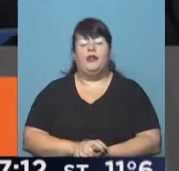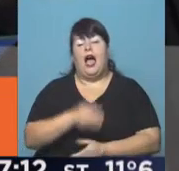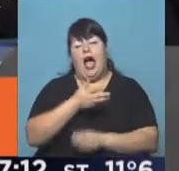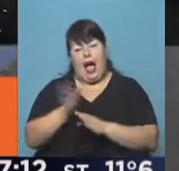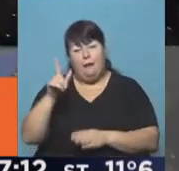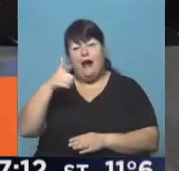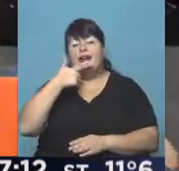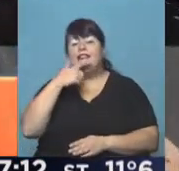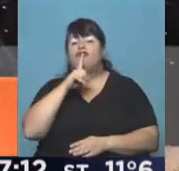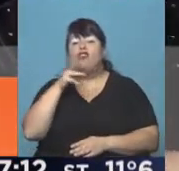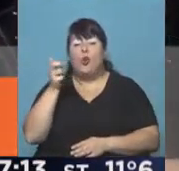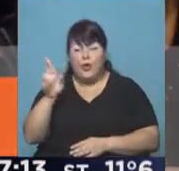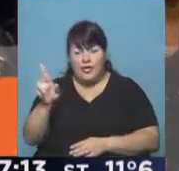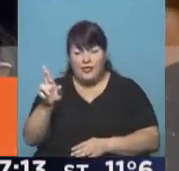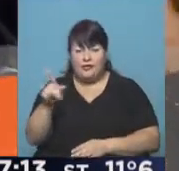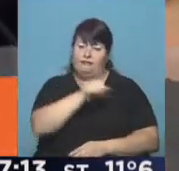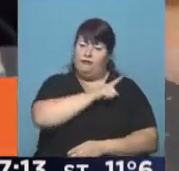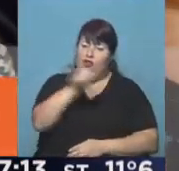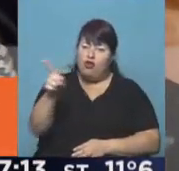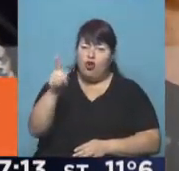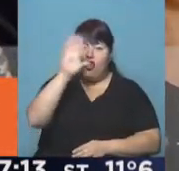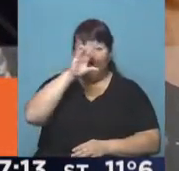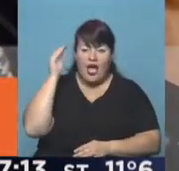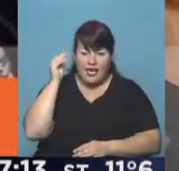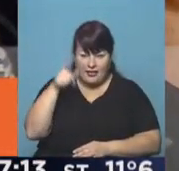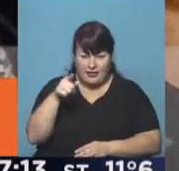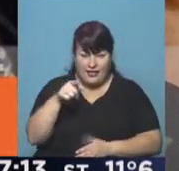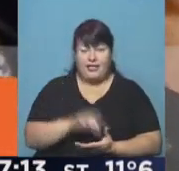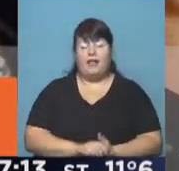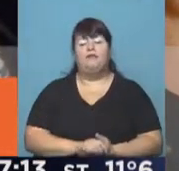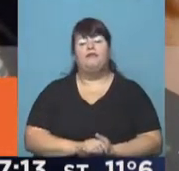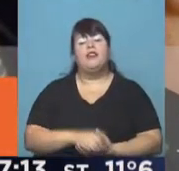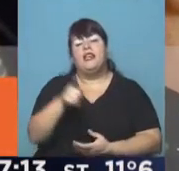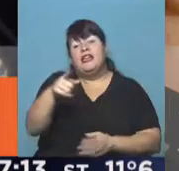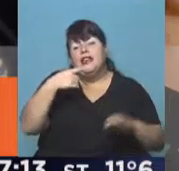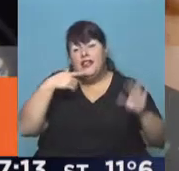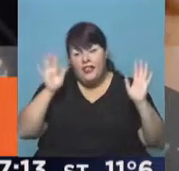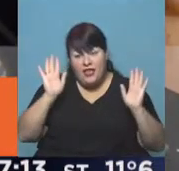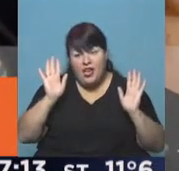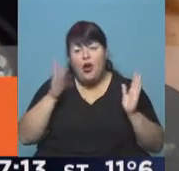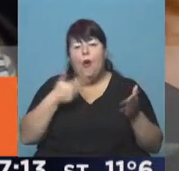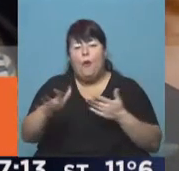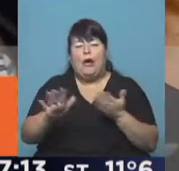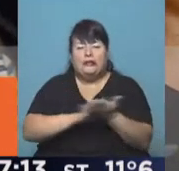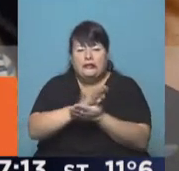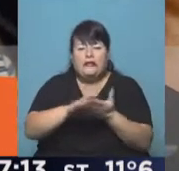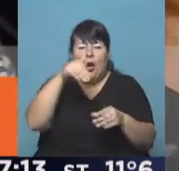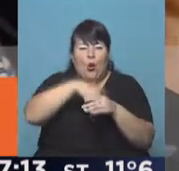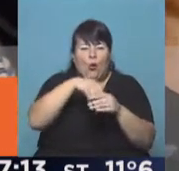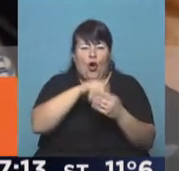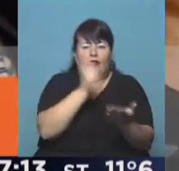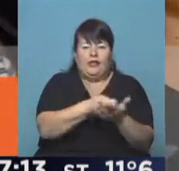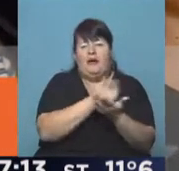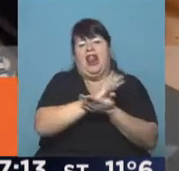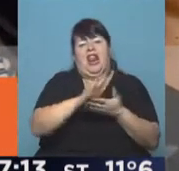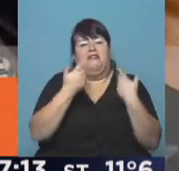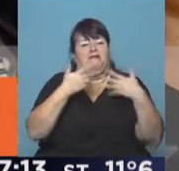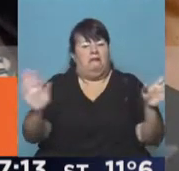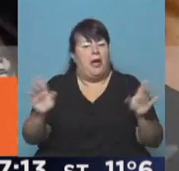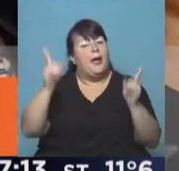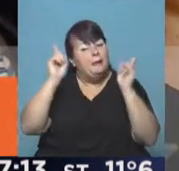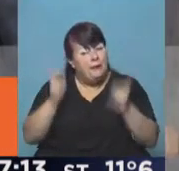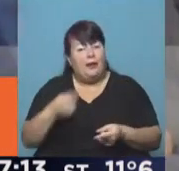parte, Margarita Stolbizer cargó contra Cristina Fernández, quien, según dijo, negociará cada voto por impunidad,